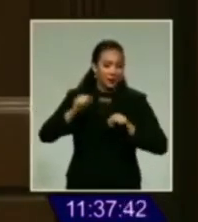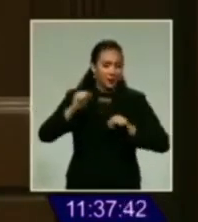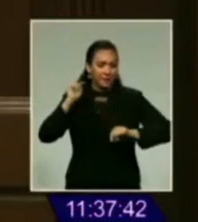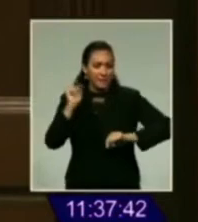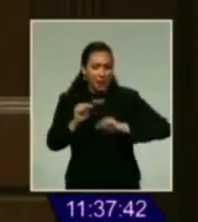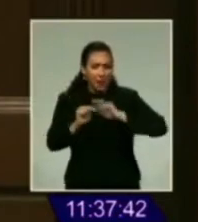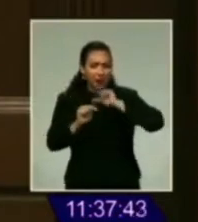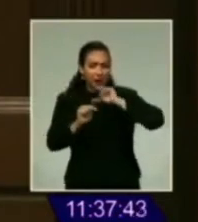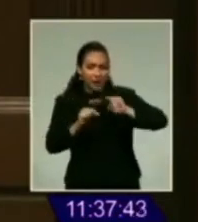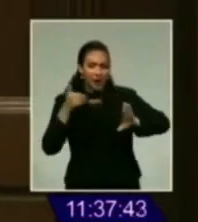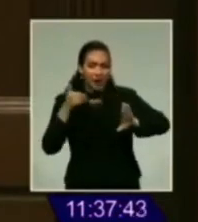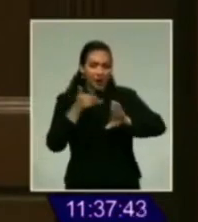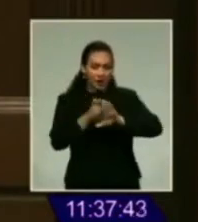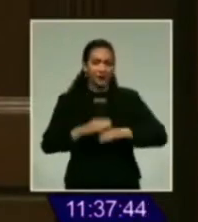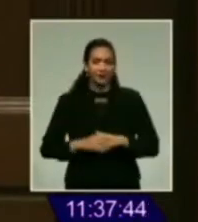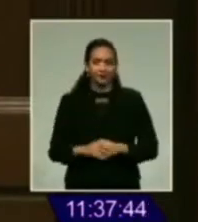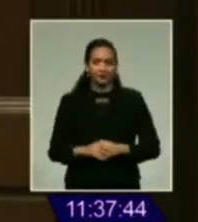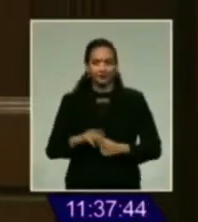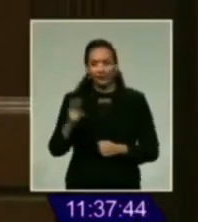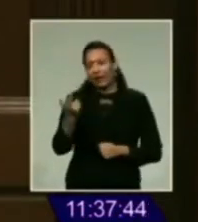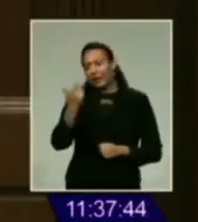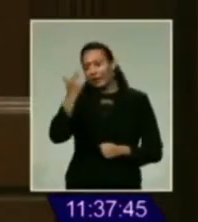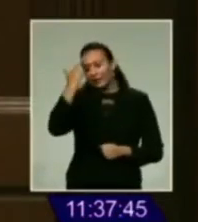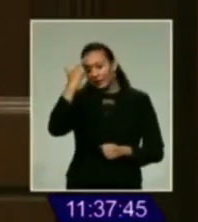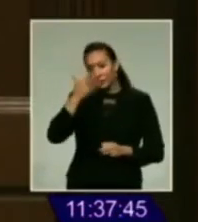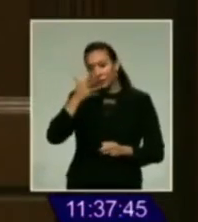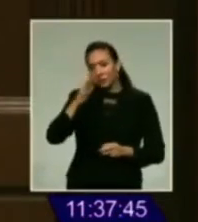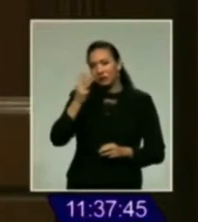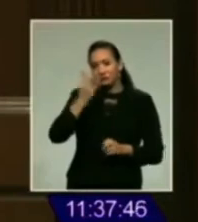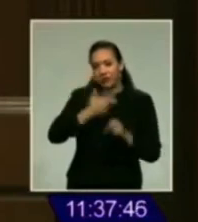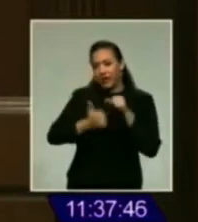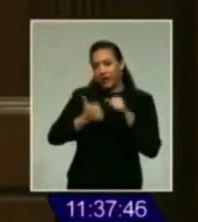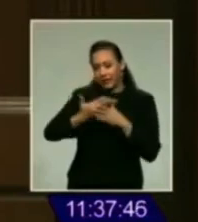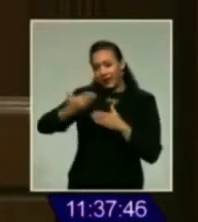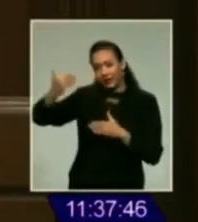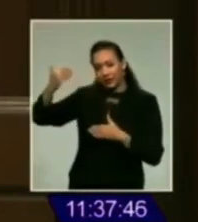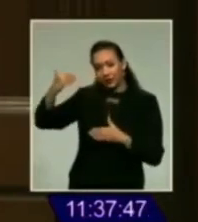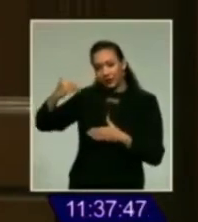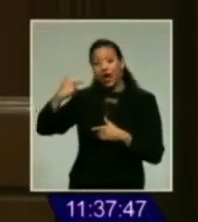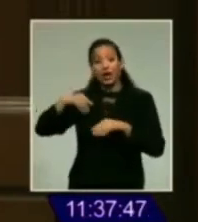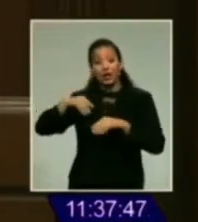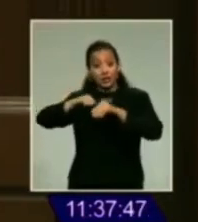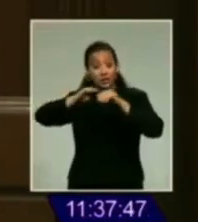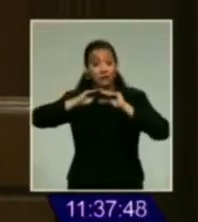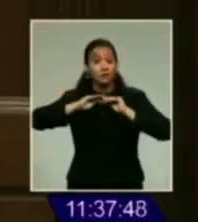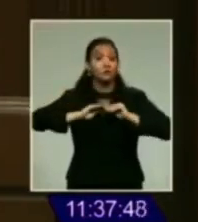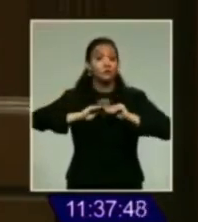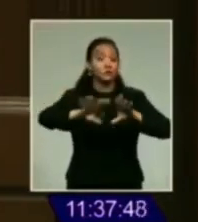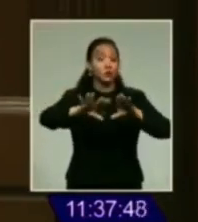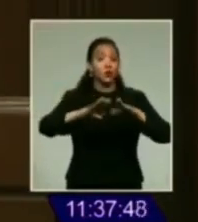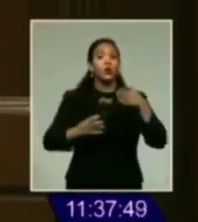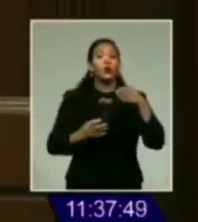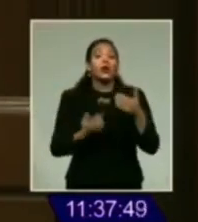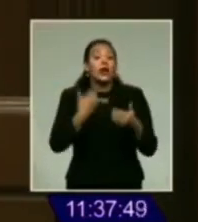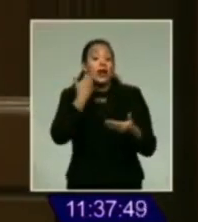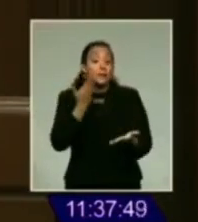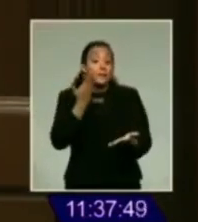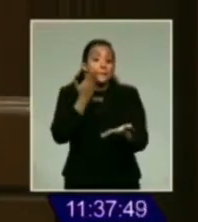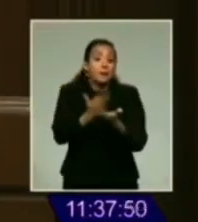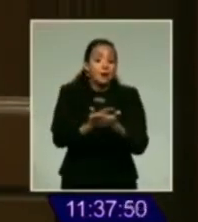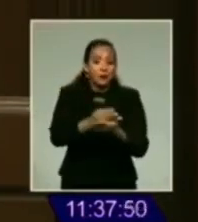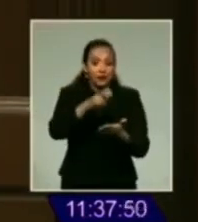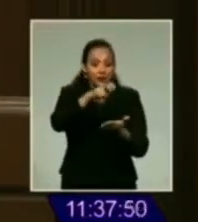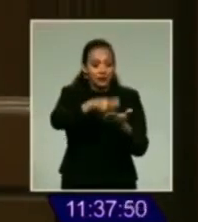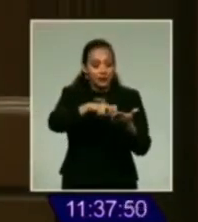Recordemos que apenas hace menos de 3 años se promulgó una importante reforma judicial que